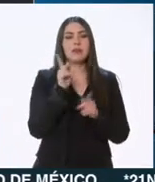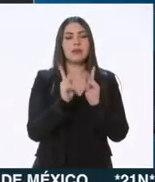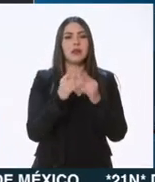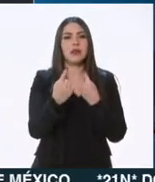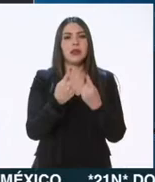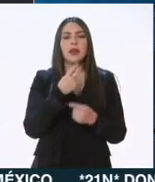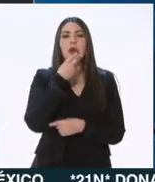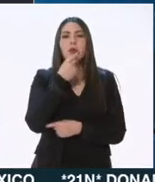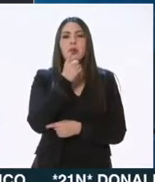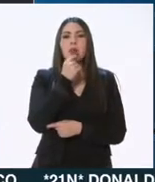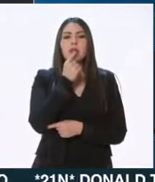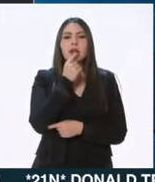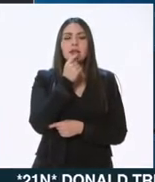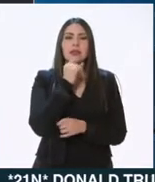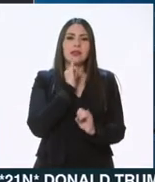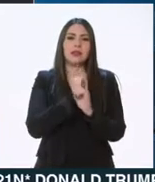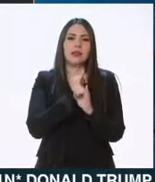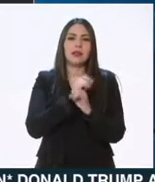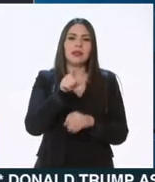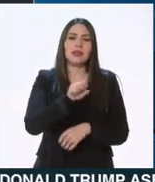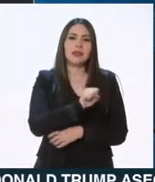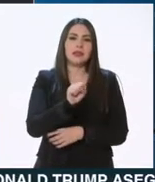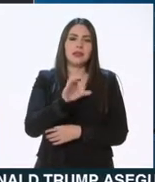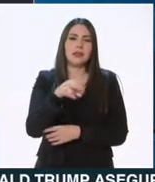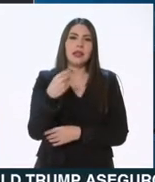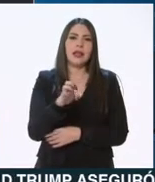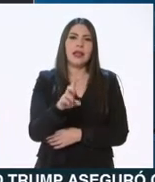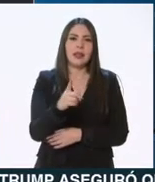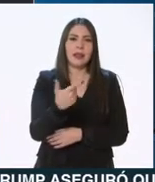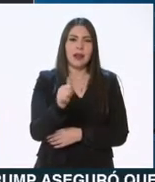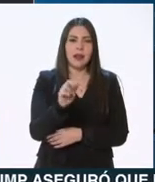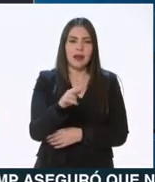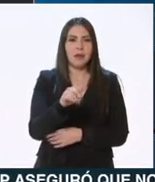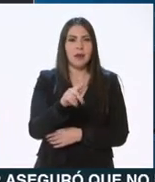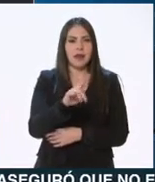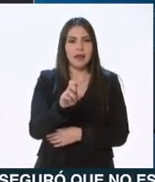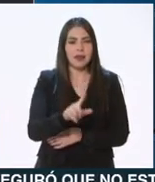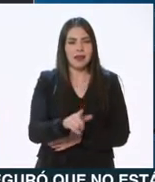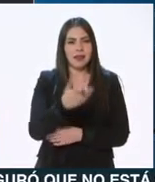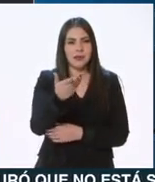Secretaría de Seguridad Ciudadana de la Ciudad de México, Edgar Martínez. Nosotros continuamos con más.